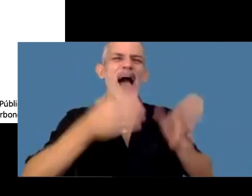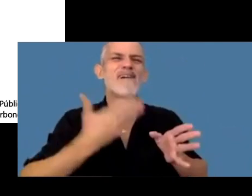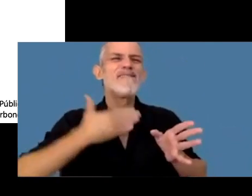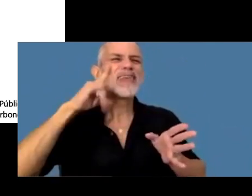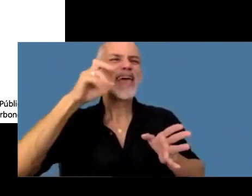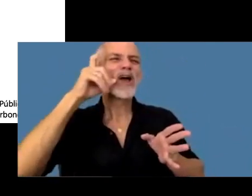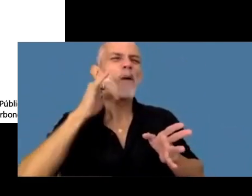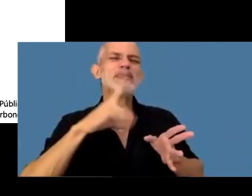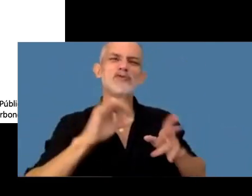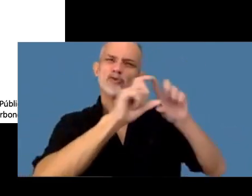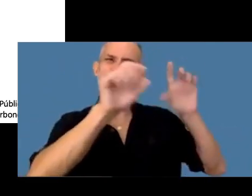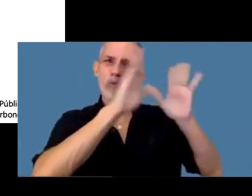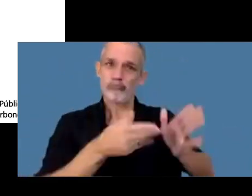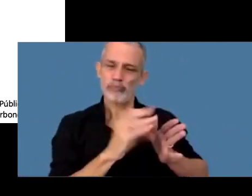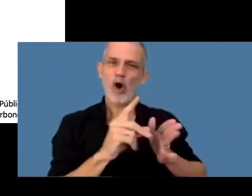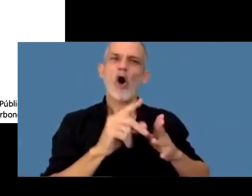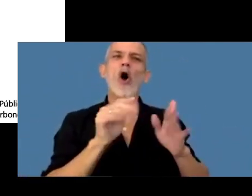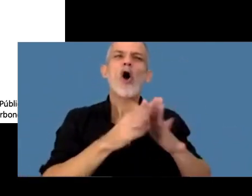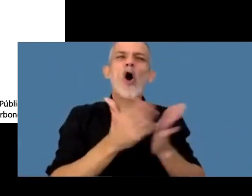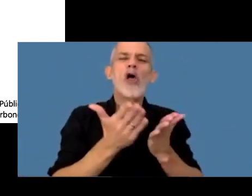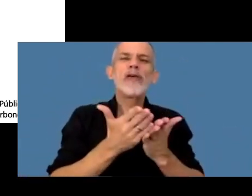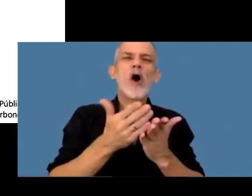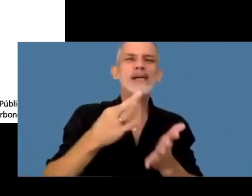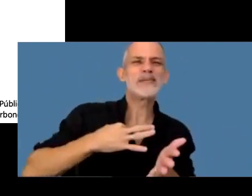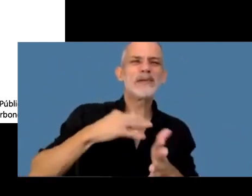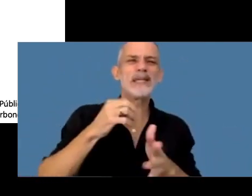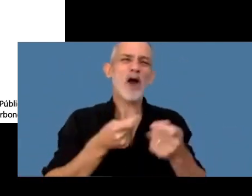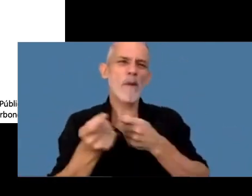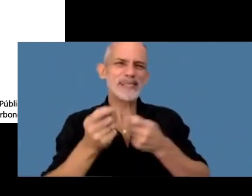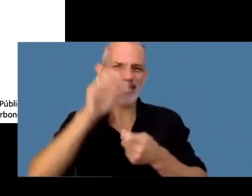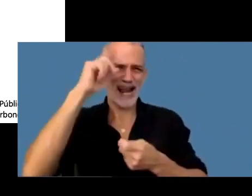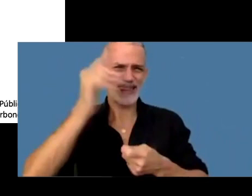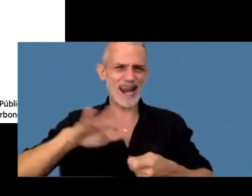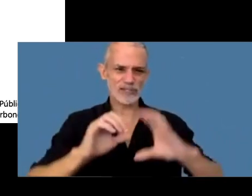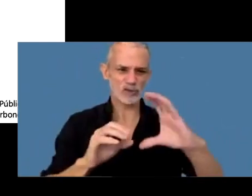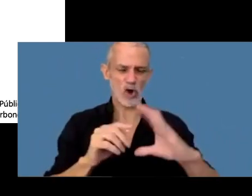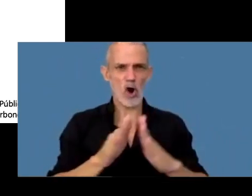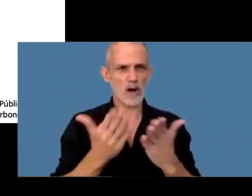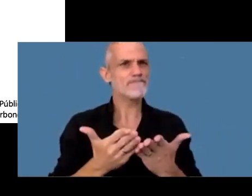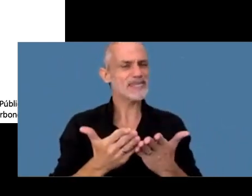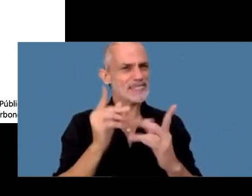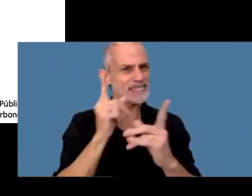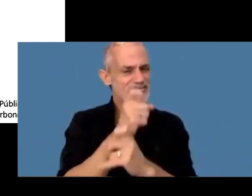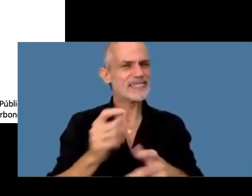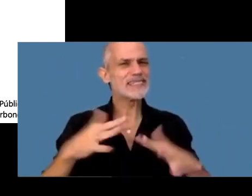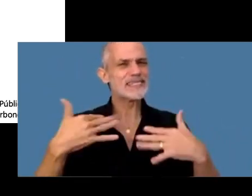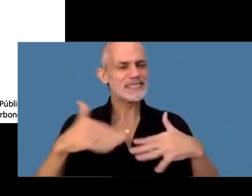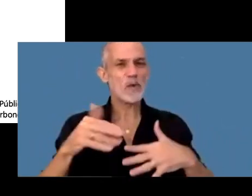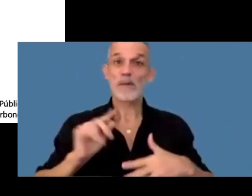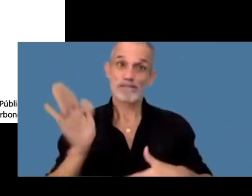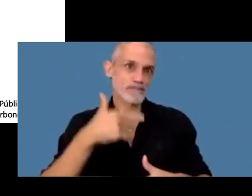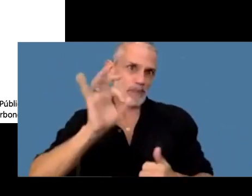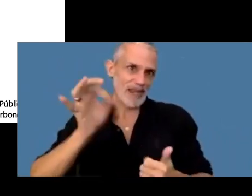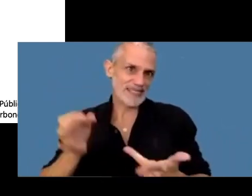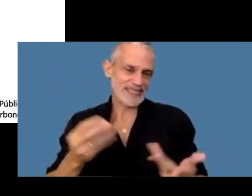Código Civil y Comercial de la Nación. Y aquí me quiero detener, porque acá tenemos un problema. Todos sabemos